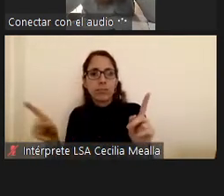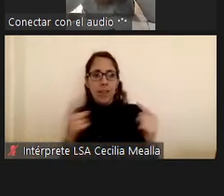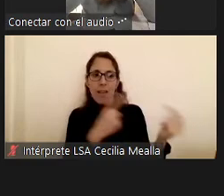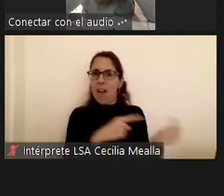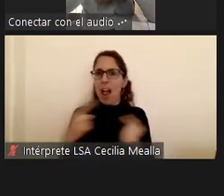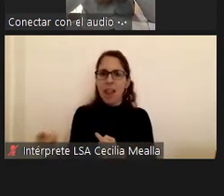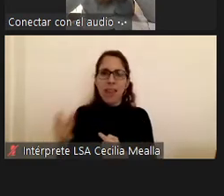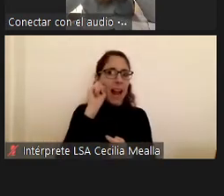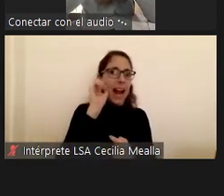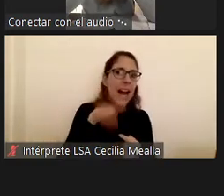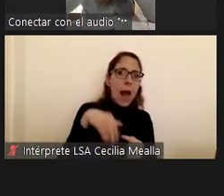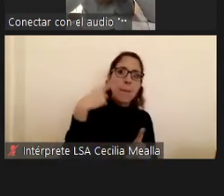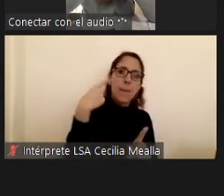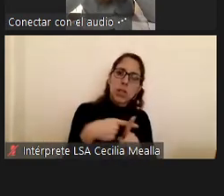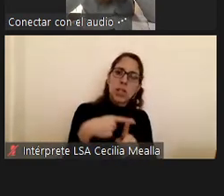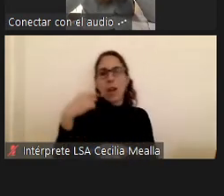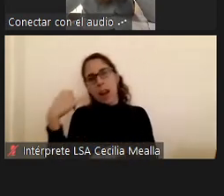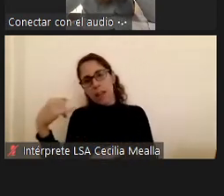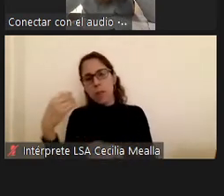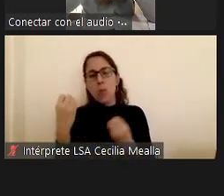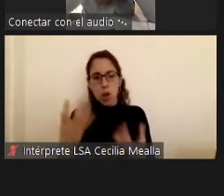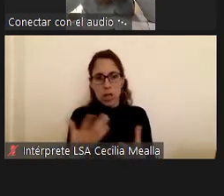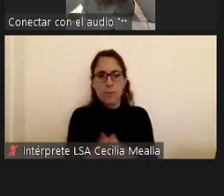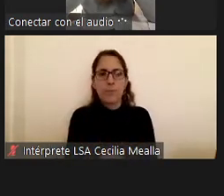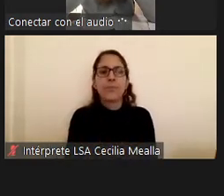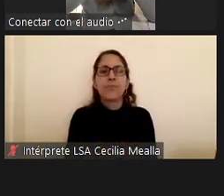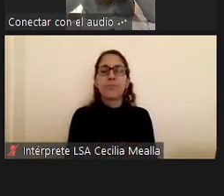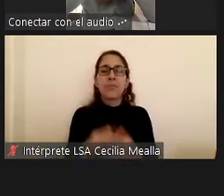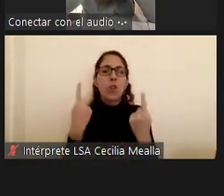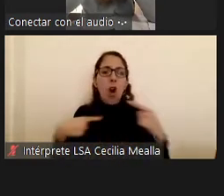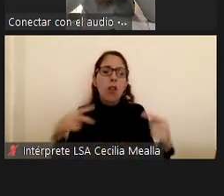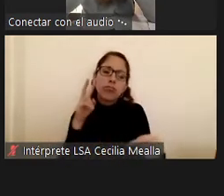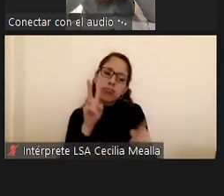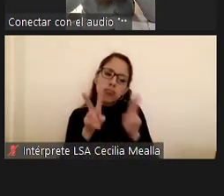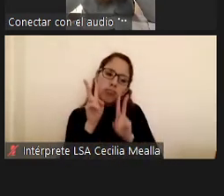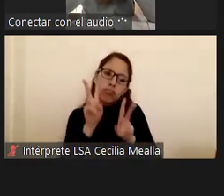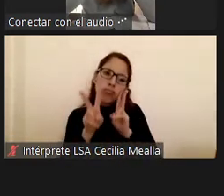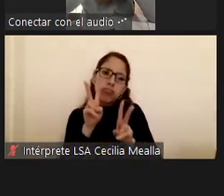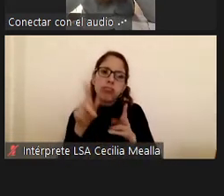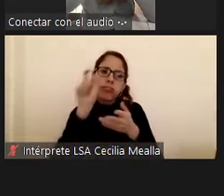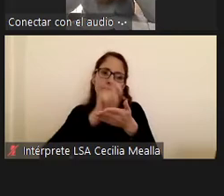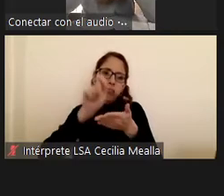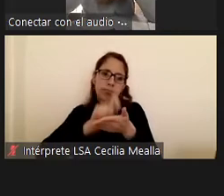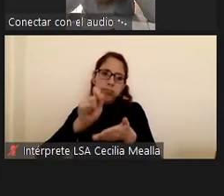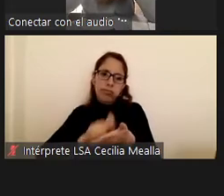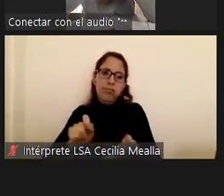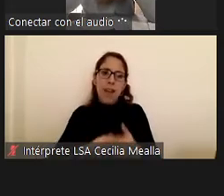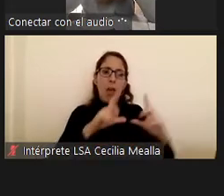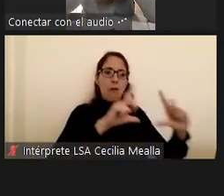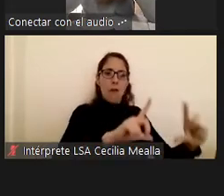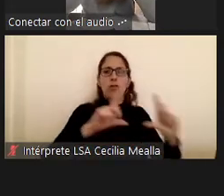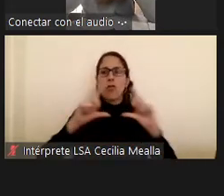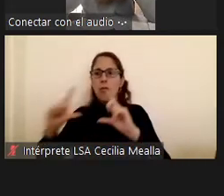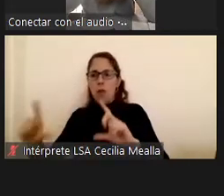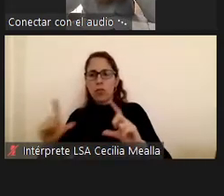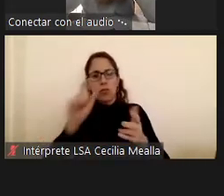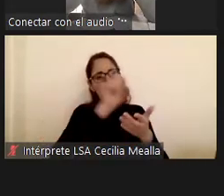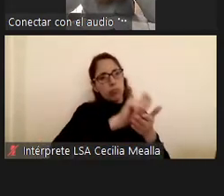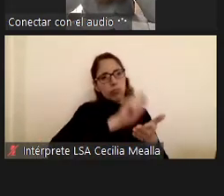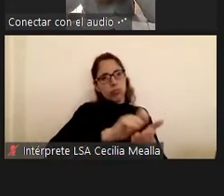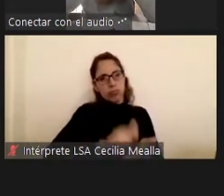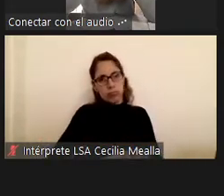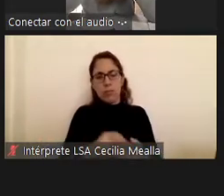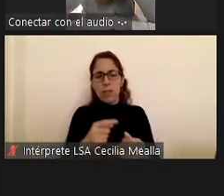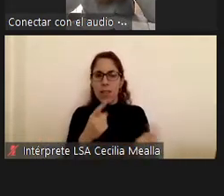documento. En función de los elementos observados, describa en cada foto. Entonces, en cada foto